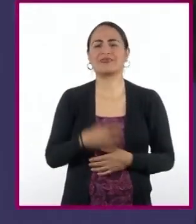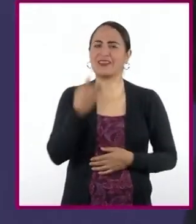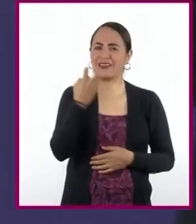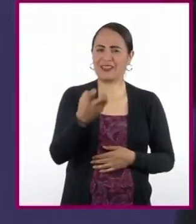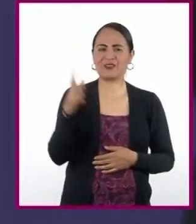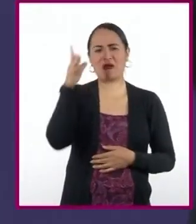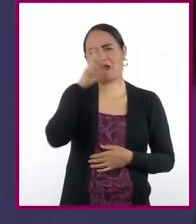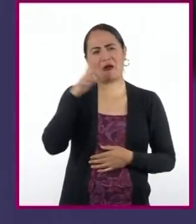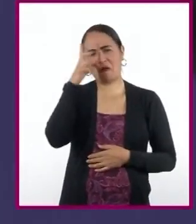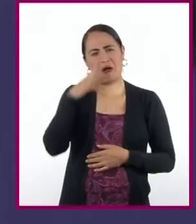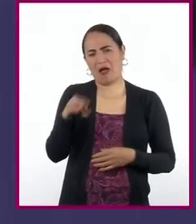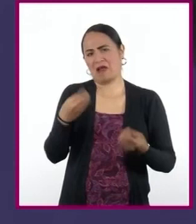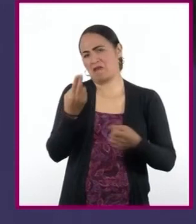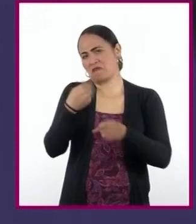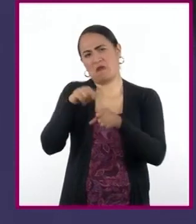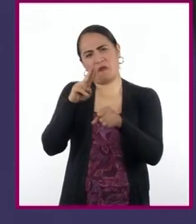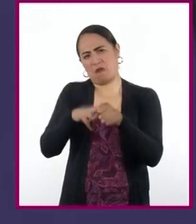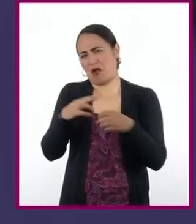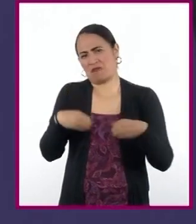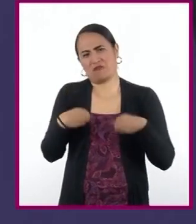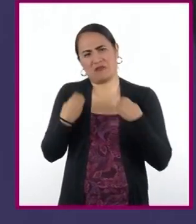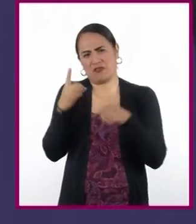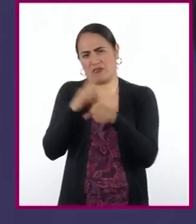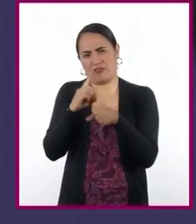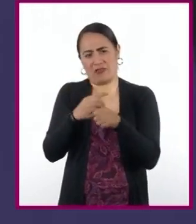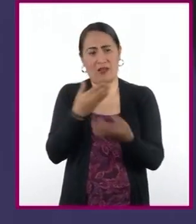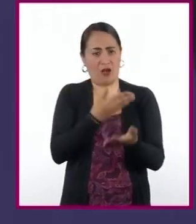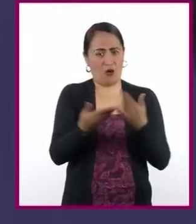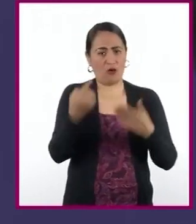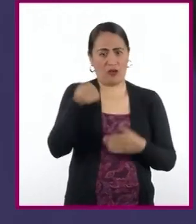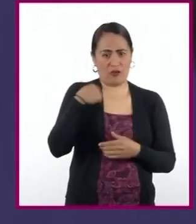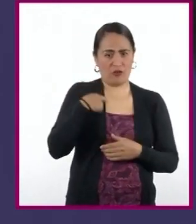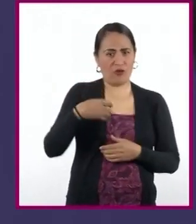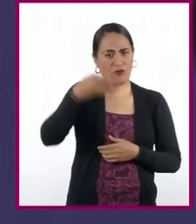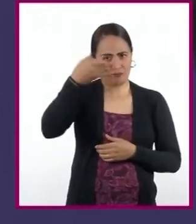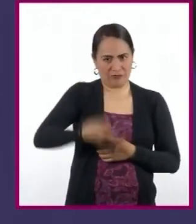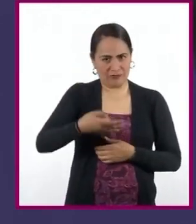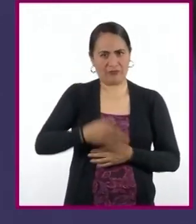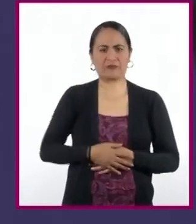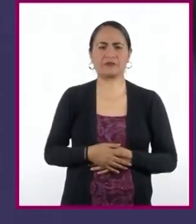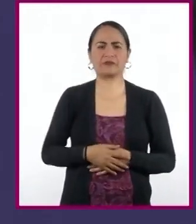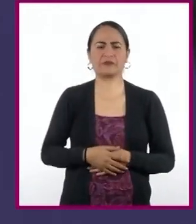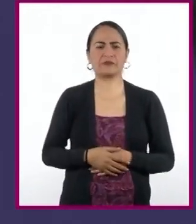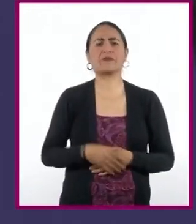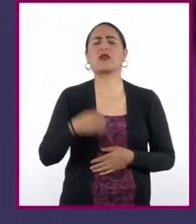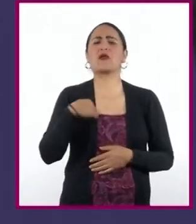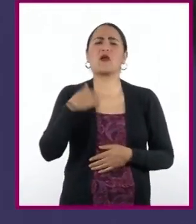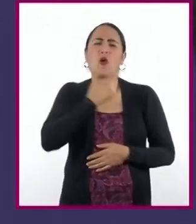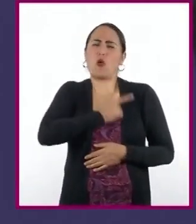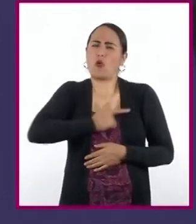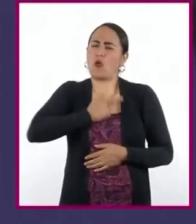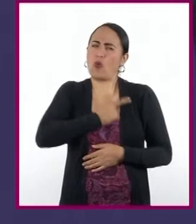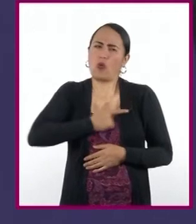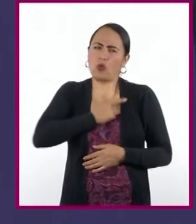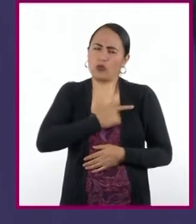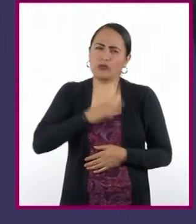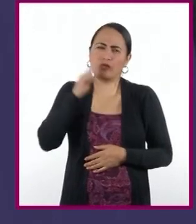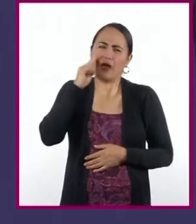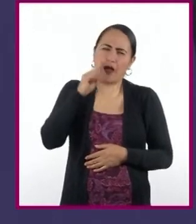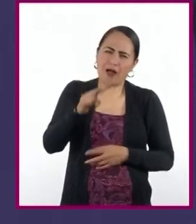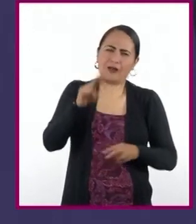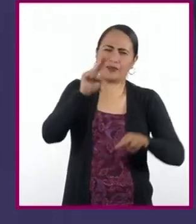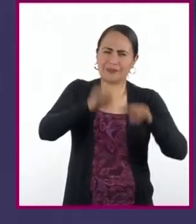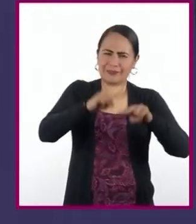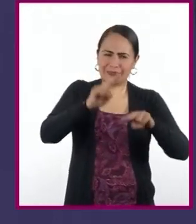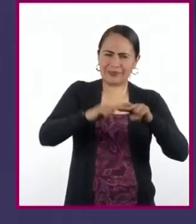lenguaje informal. Ahora el lenguaje formal. Mis apreciaciones sobre el gusto que recibo al sentarme frente